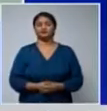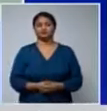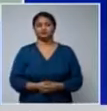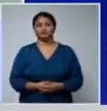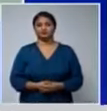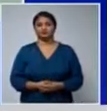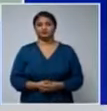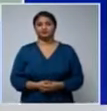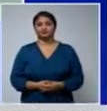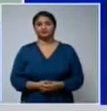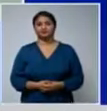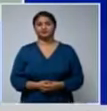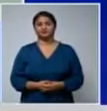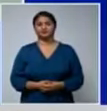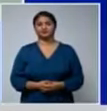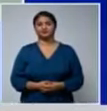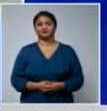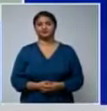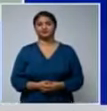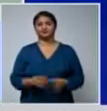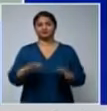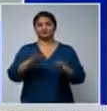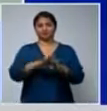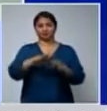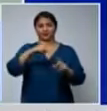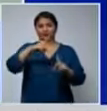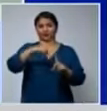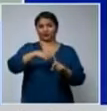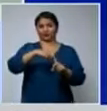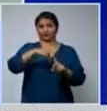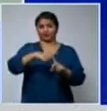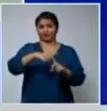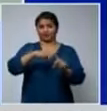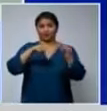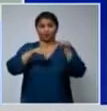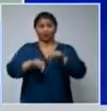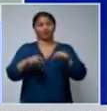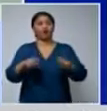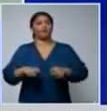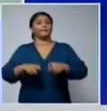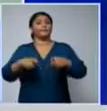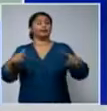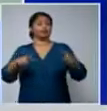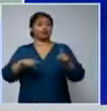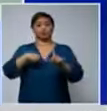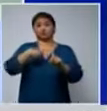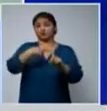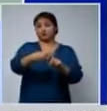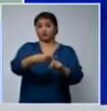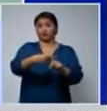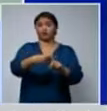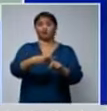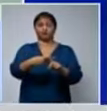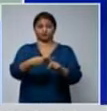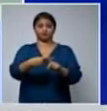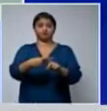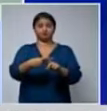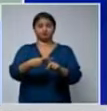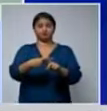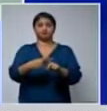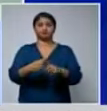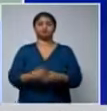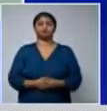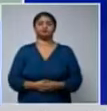Guantánamo, que incrementó 7 más, 16 casos con respecto al día anterior, de todas las